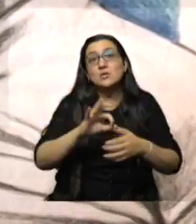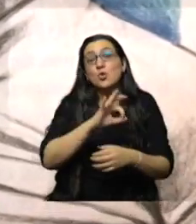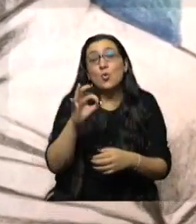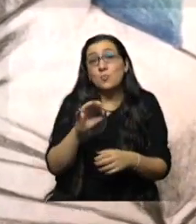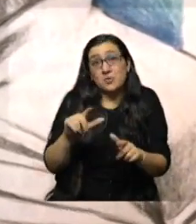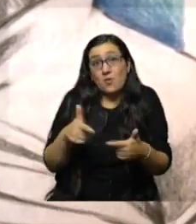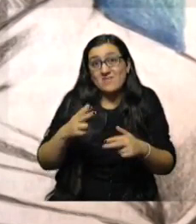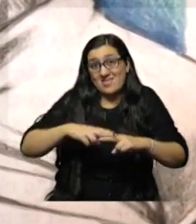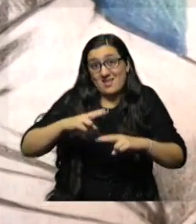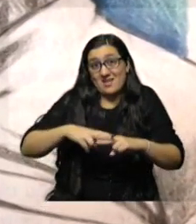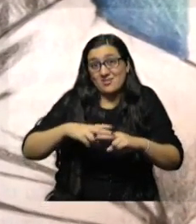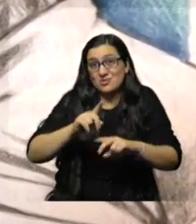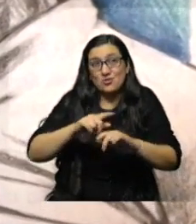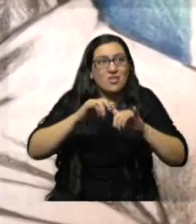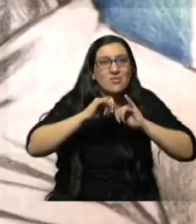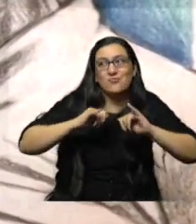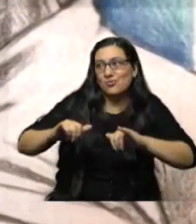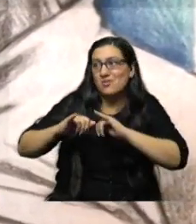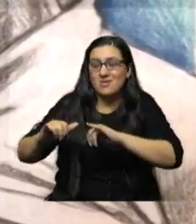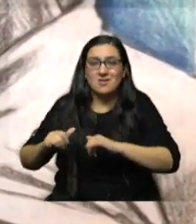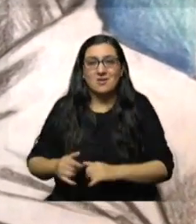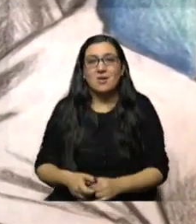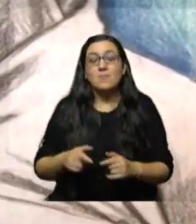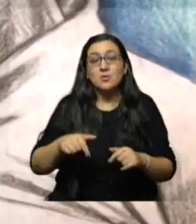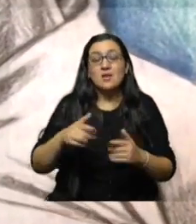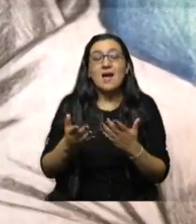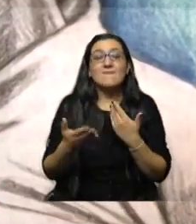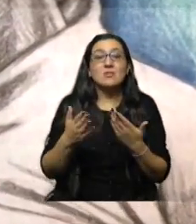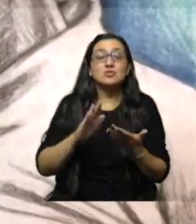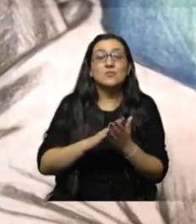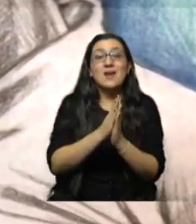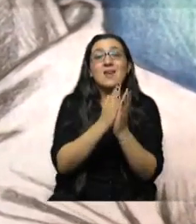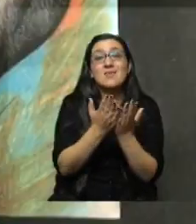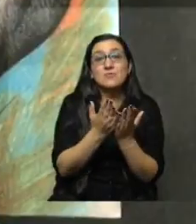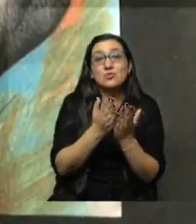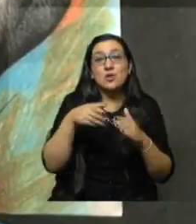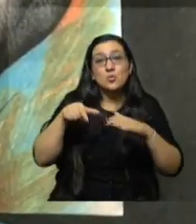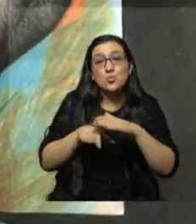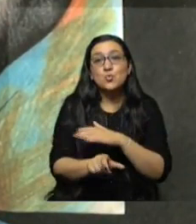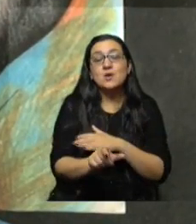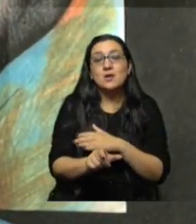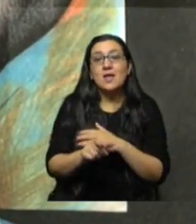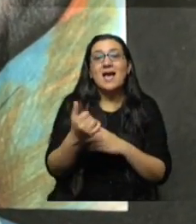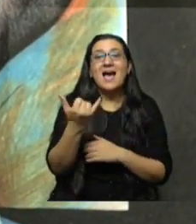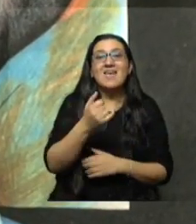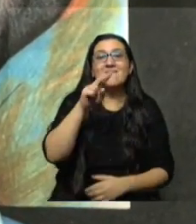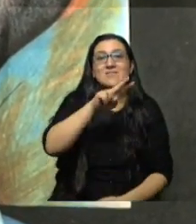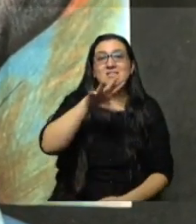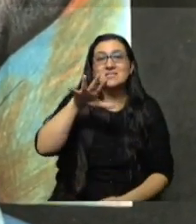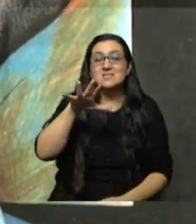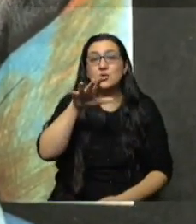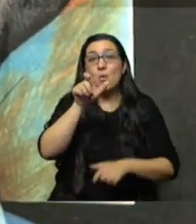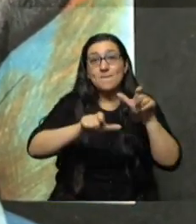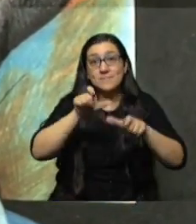Pero en este libro en particular, Asomando por el túnel, protagonistas de una identidad redonda, están también 25